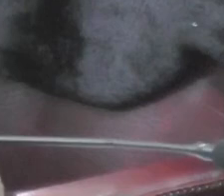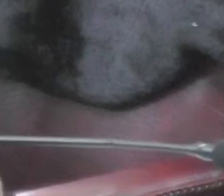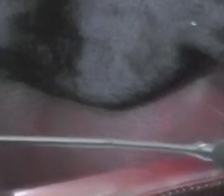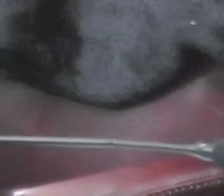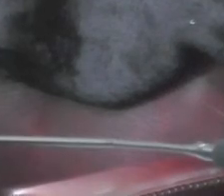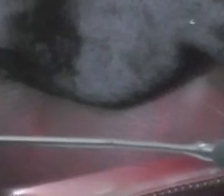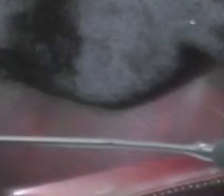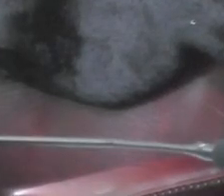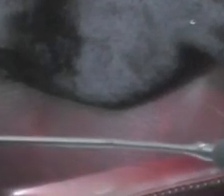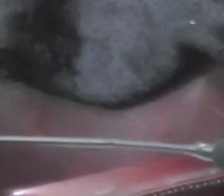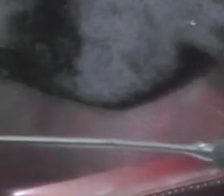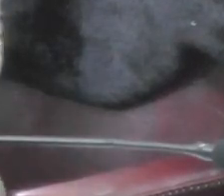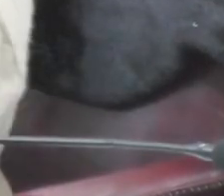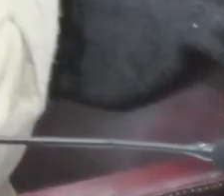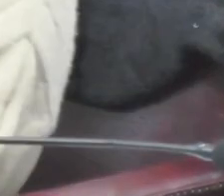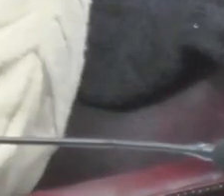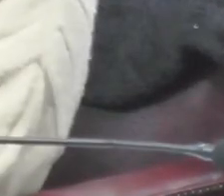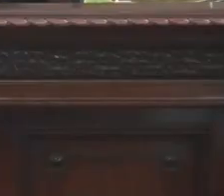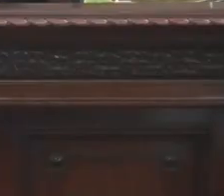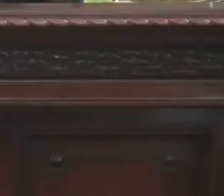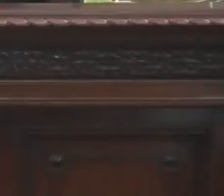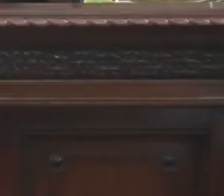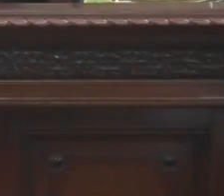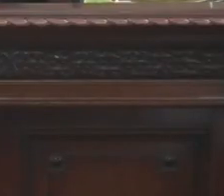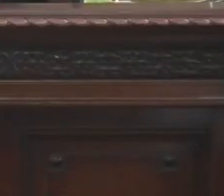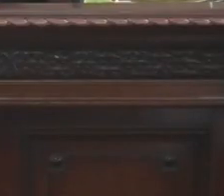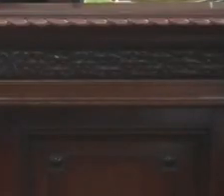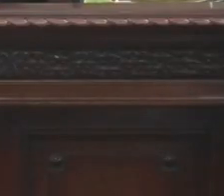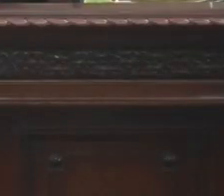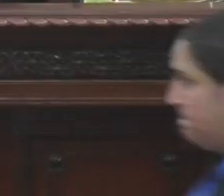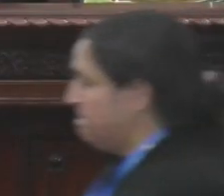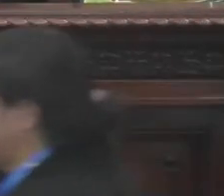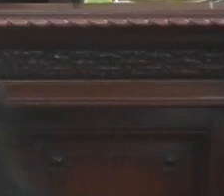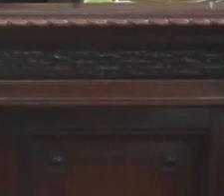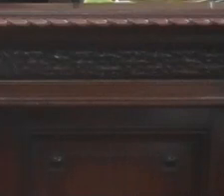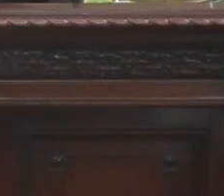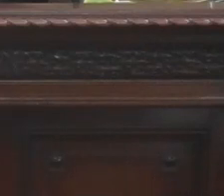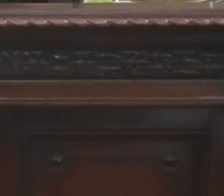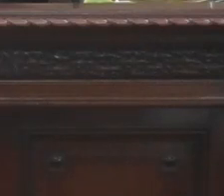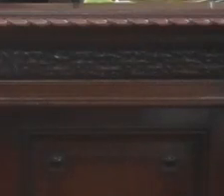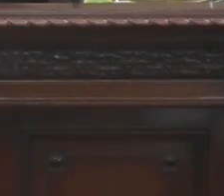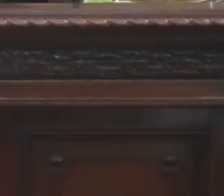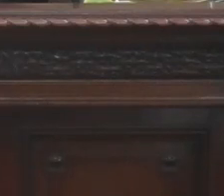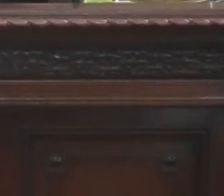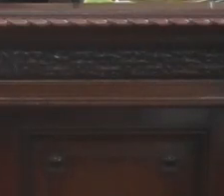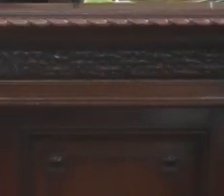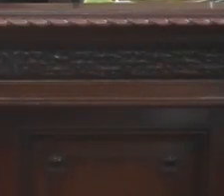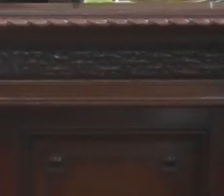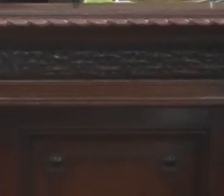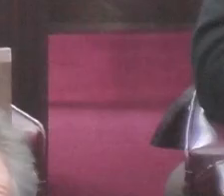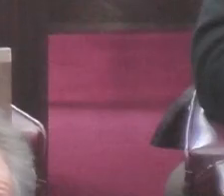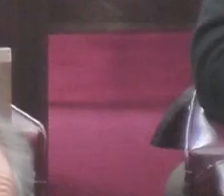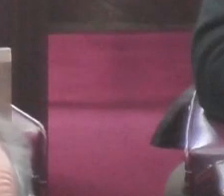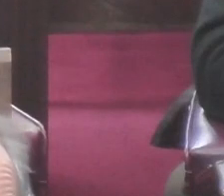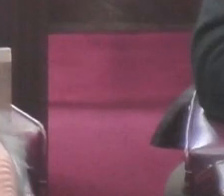Muchas gracias gracias diputada tiene la palabra el diputado Fabián bastilla Gracias presidente